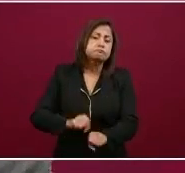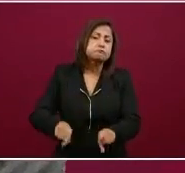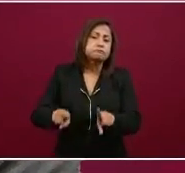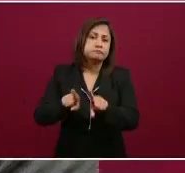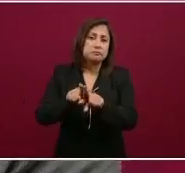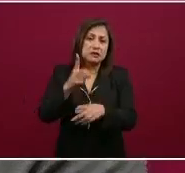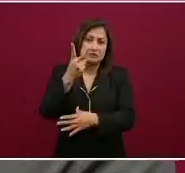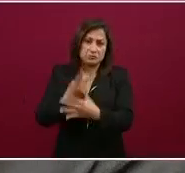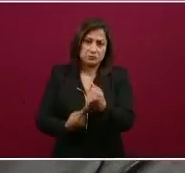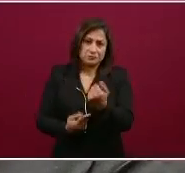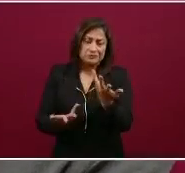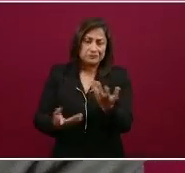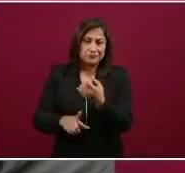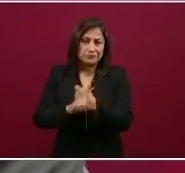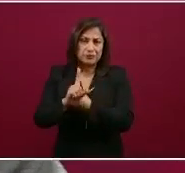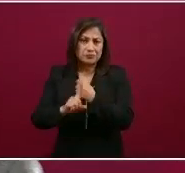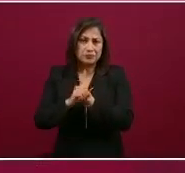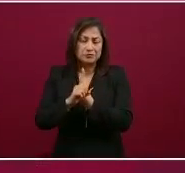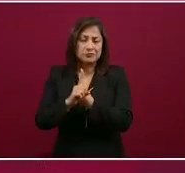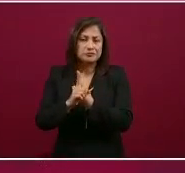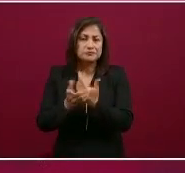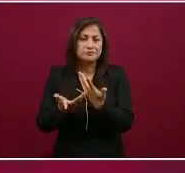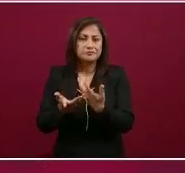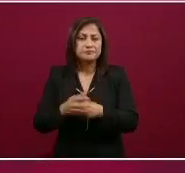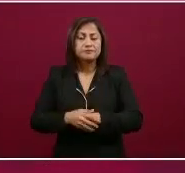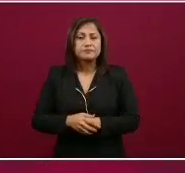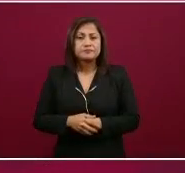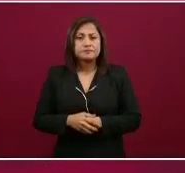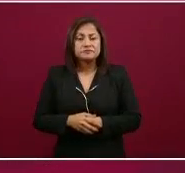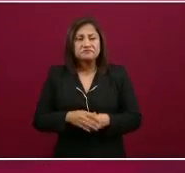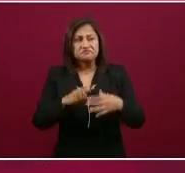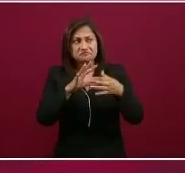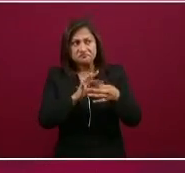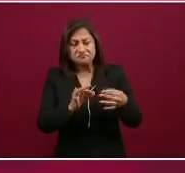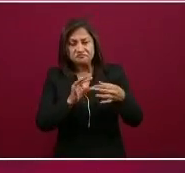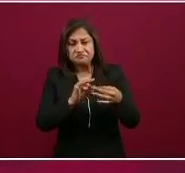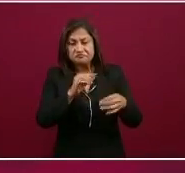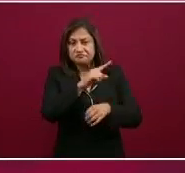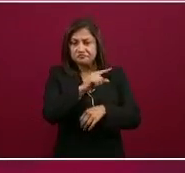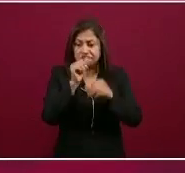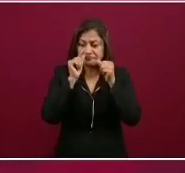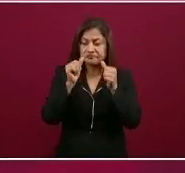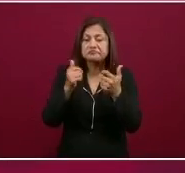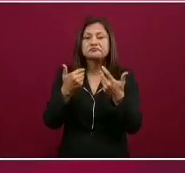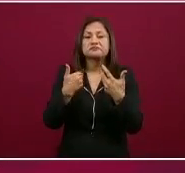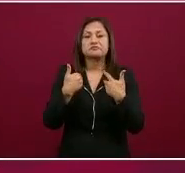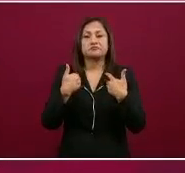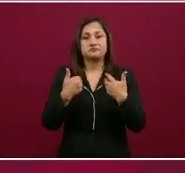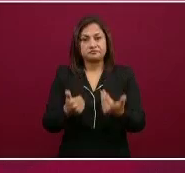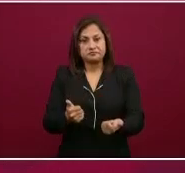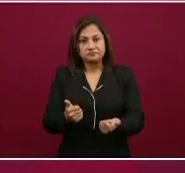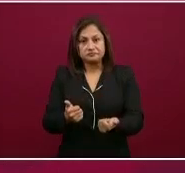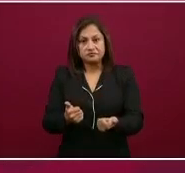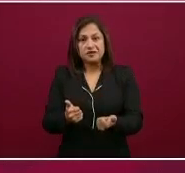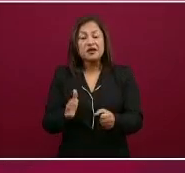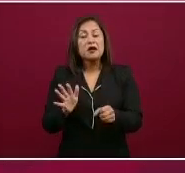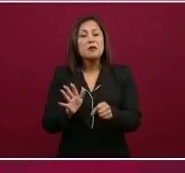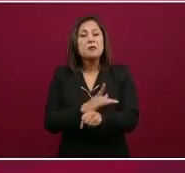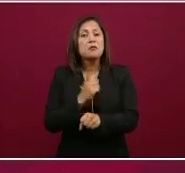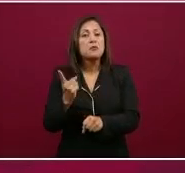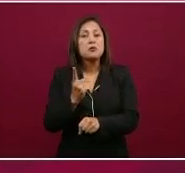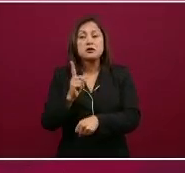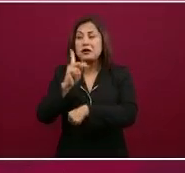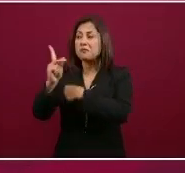Son muchos los que de manera desesperada están abandonando